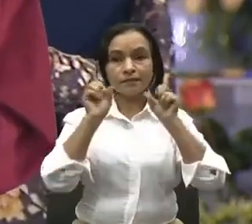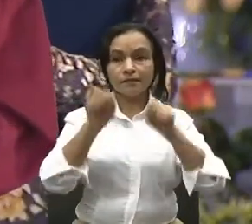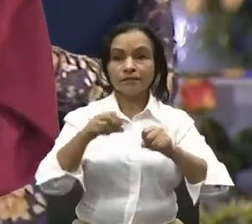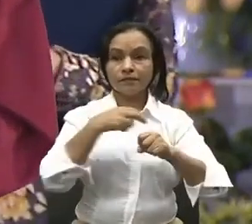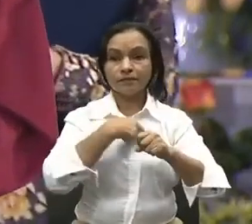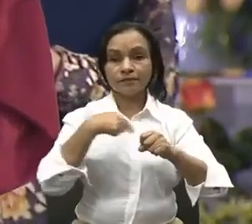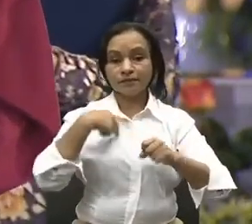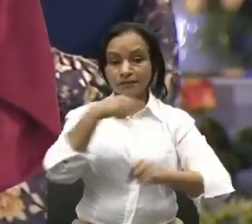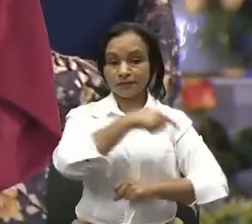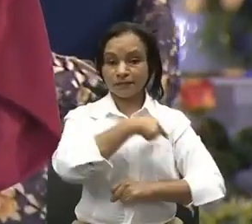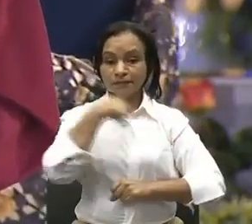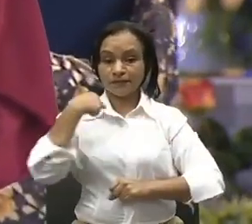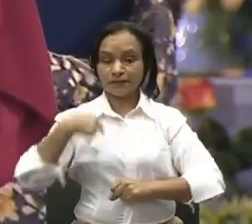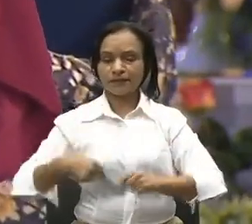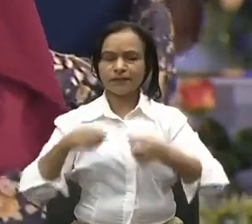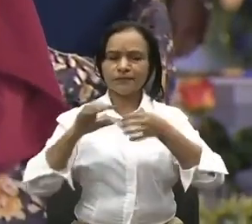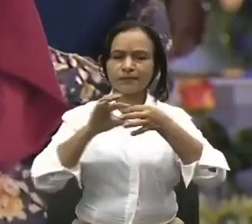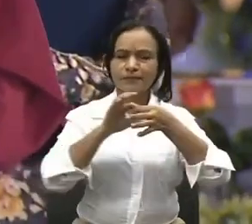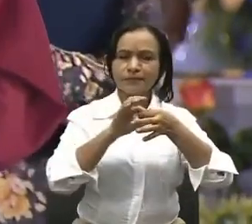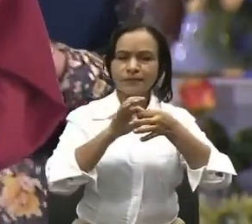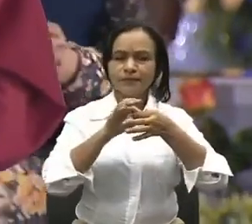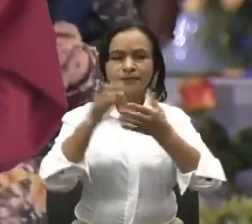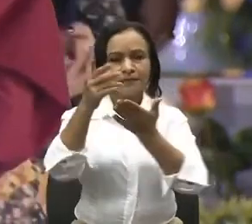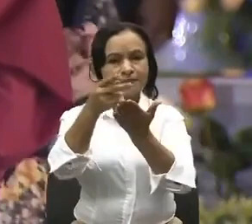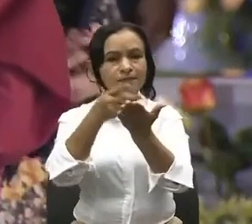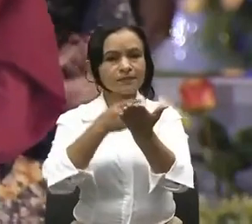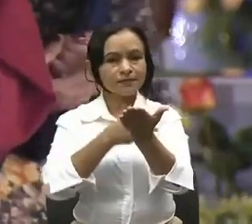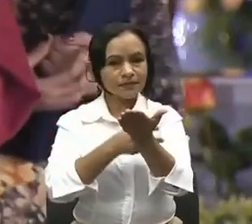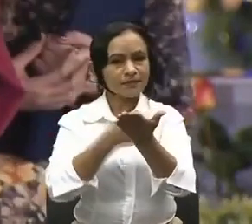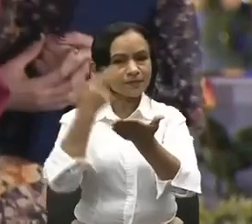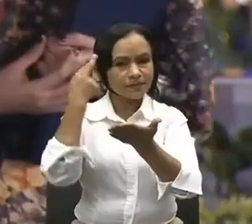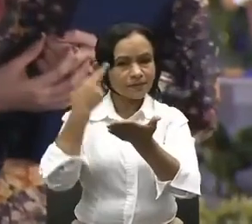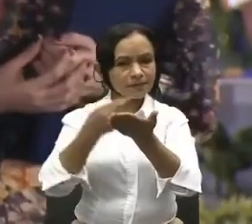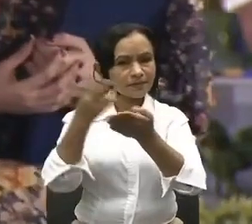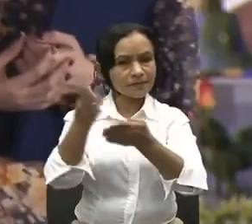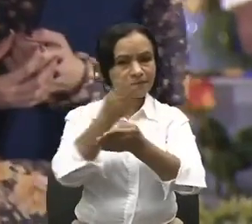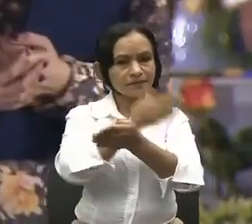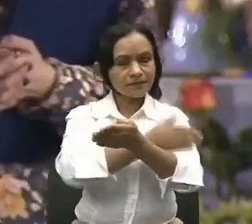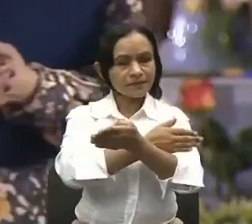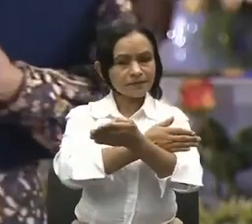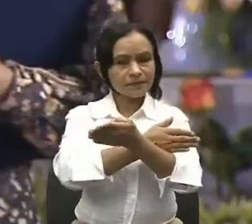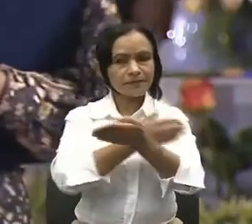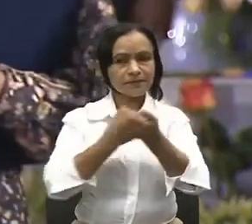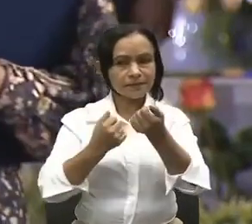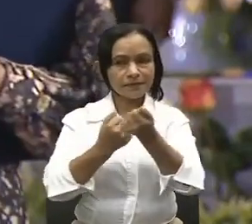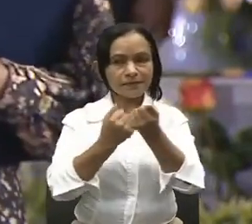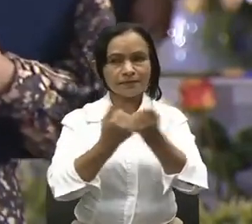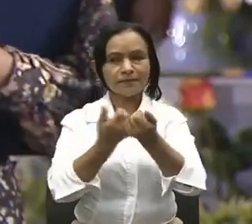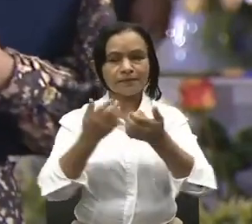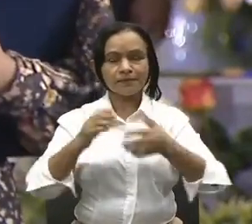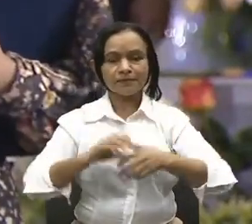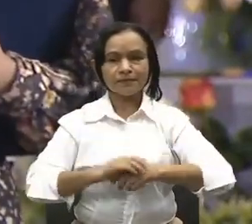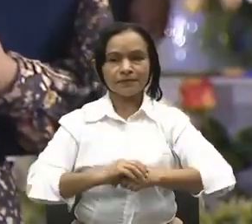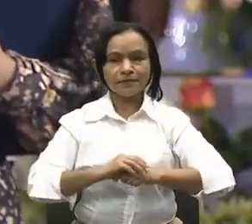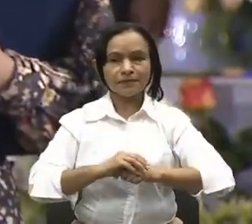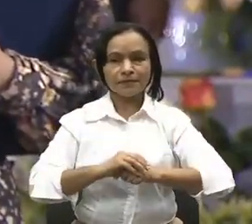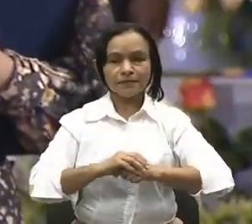unificar China bajo un proyecto solidario, socialista, Mao Zedong.